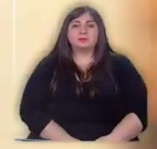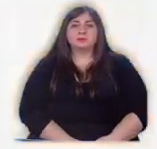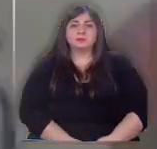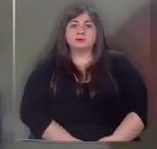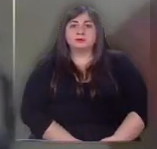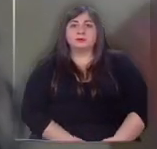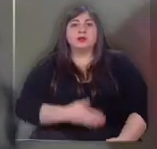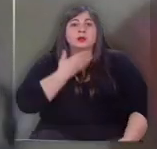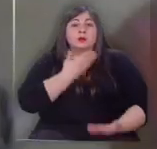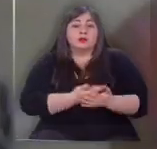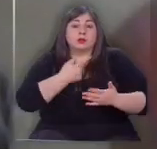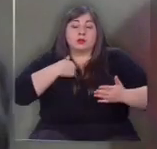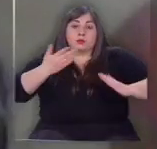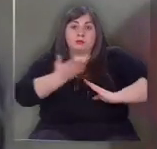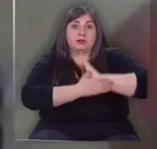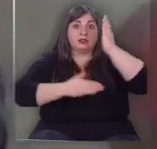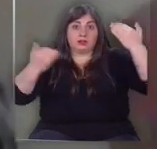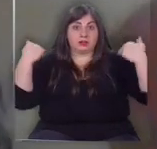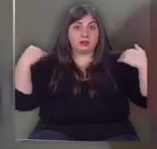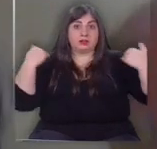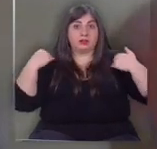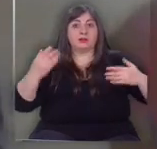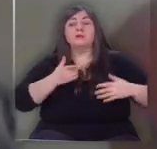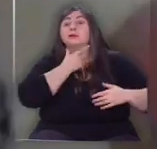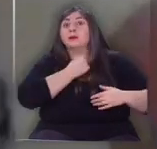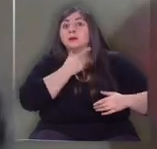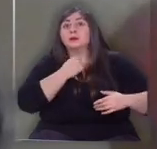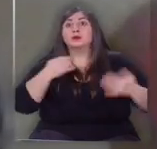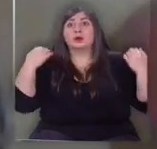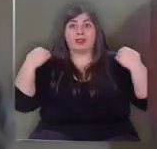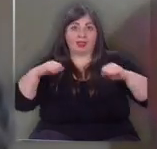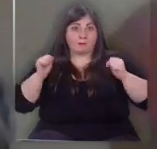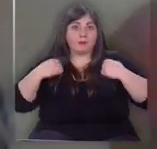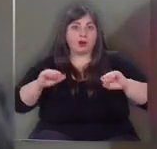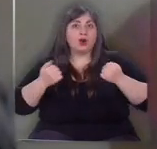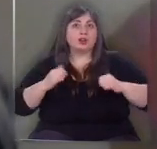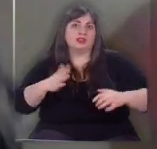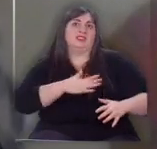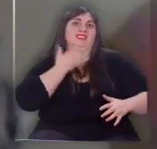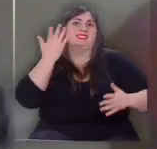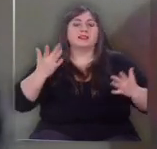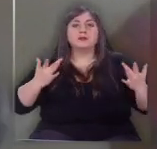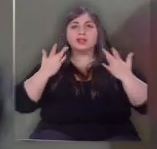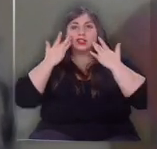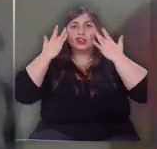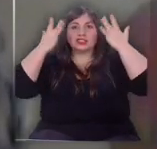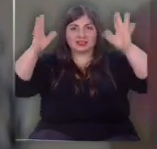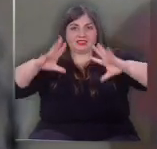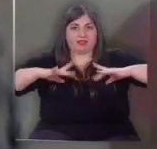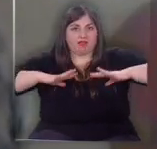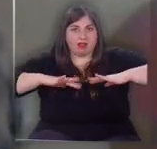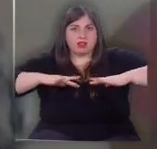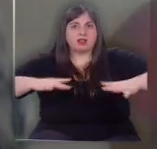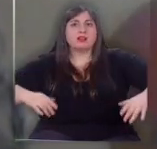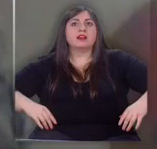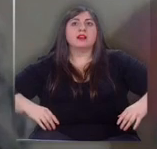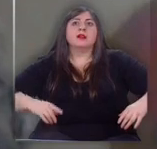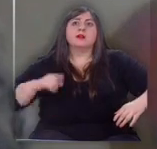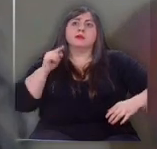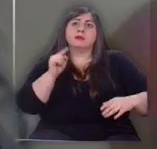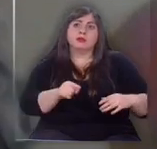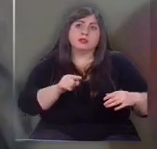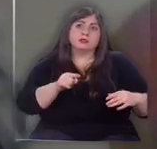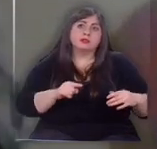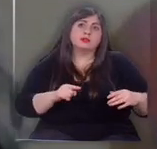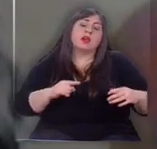Cuando yo partí entrenando, me empezó a fascinar esto del deporte, de sentirme contenta, feliz, por estar